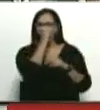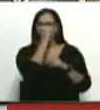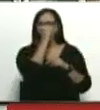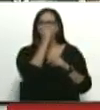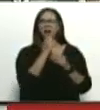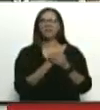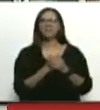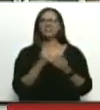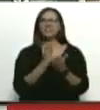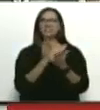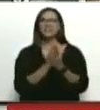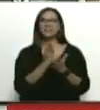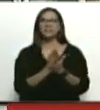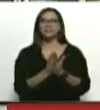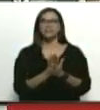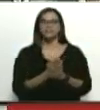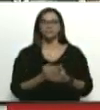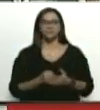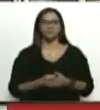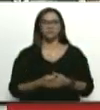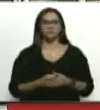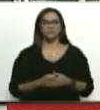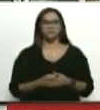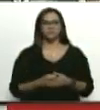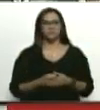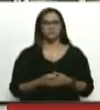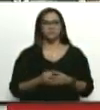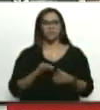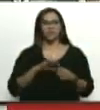Y casi siempre la corrupción